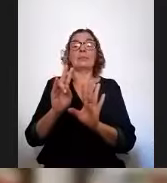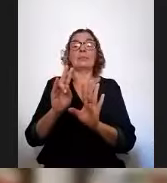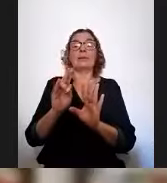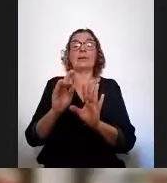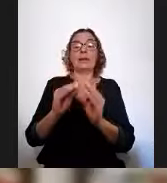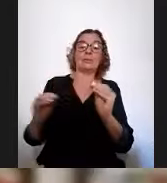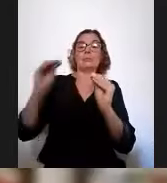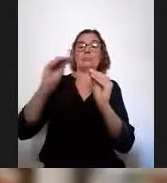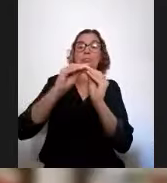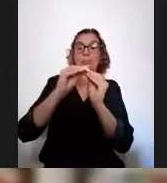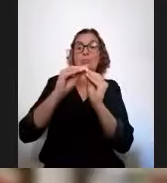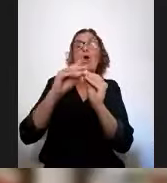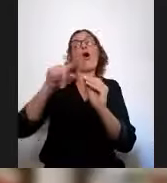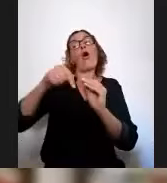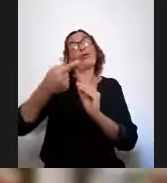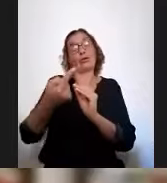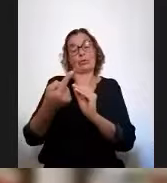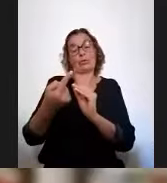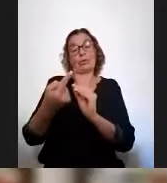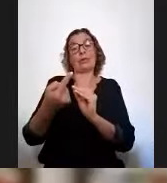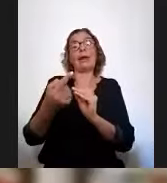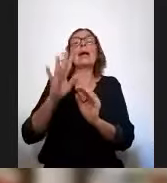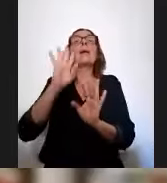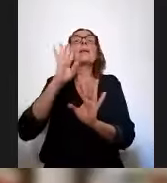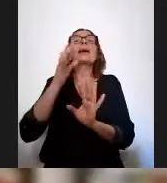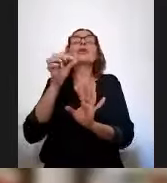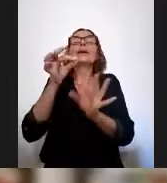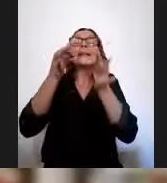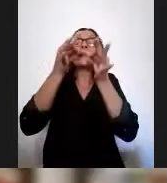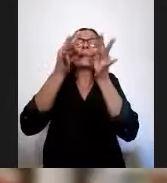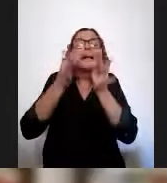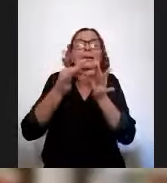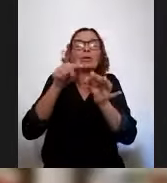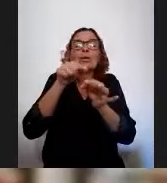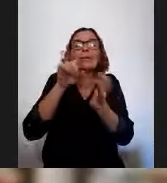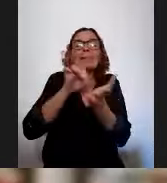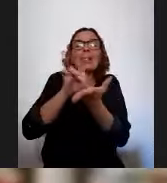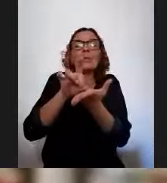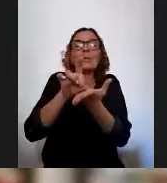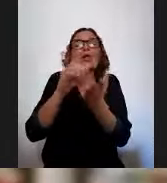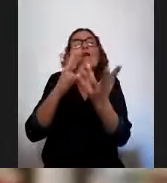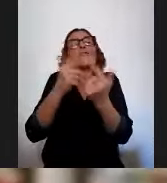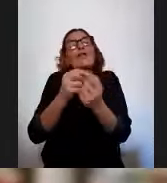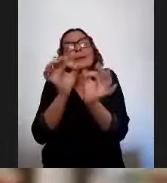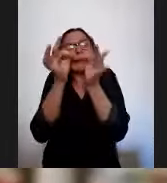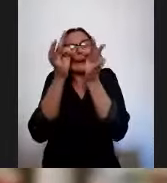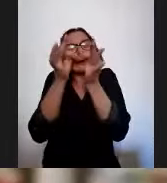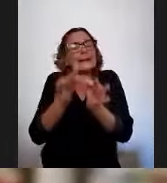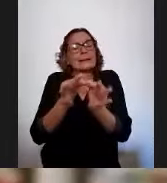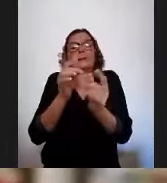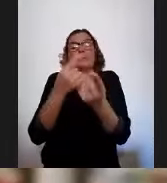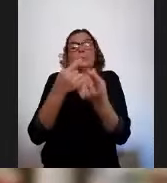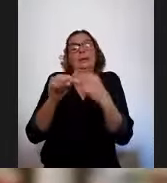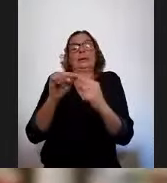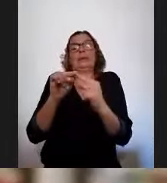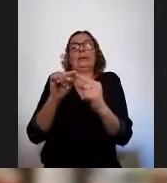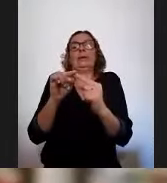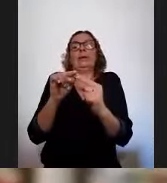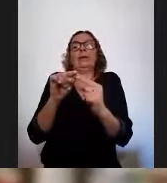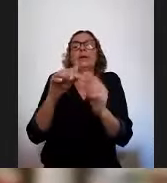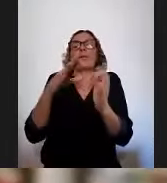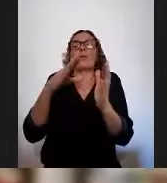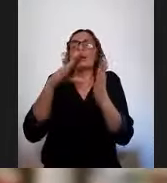hay sustitutos, capaz que no de exactamente de la misma forma, capaz que no exactamente atacando